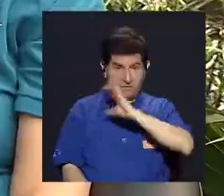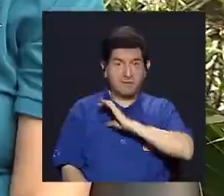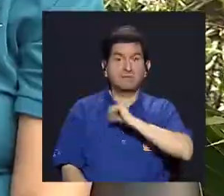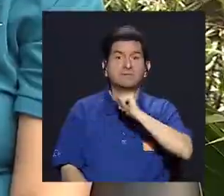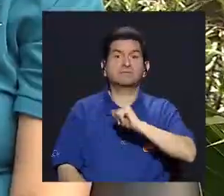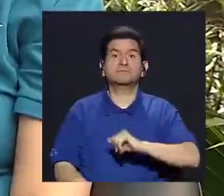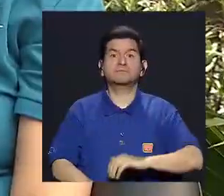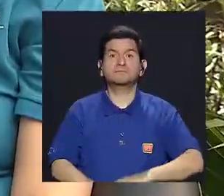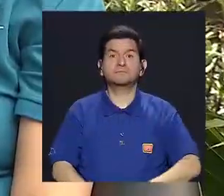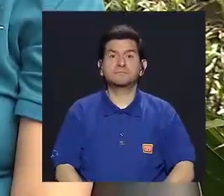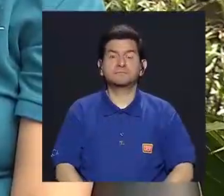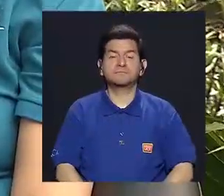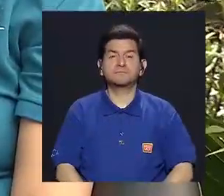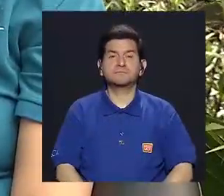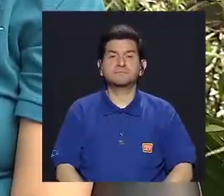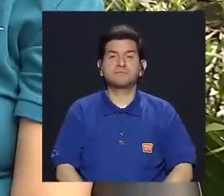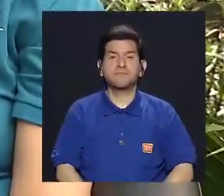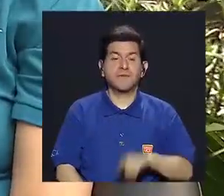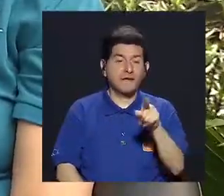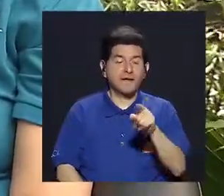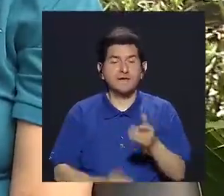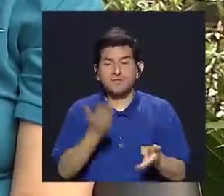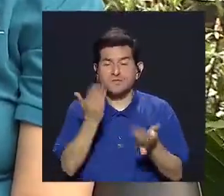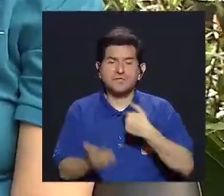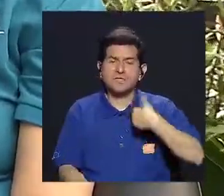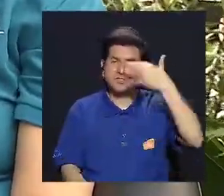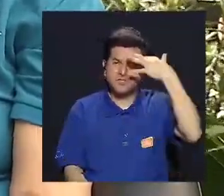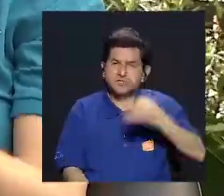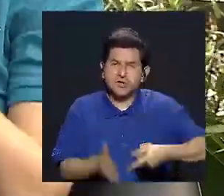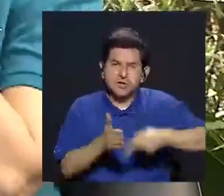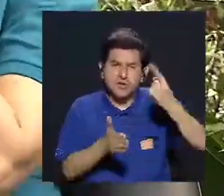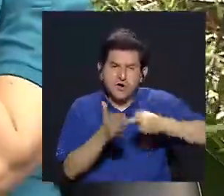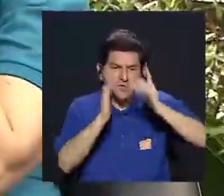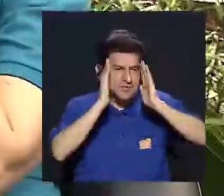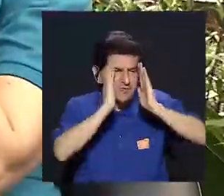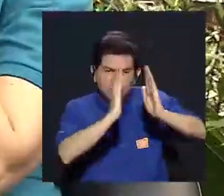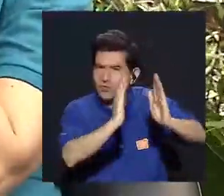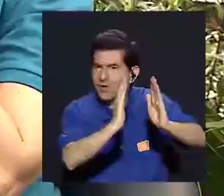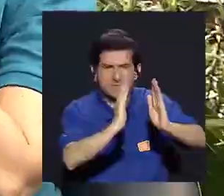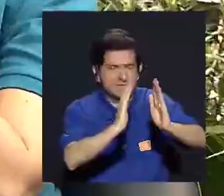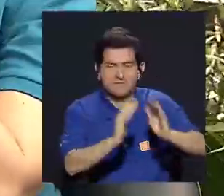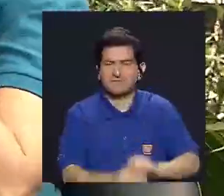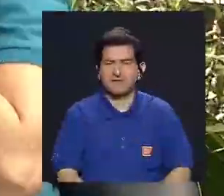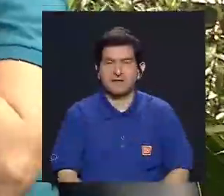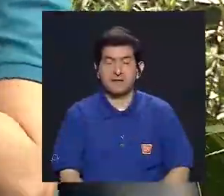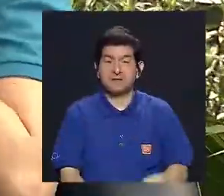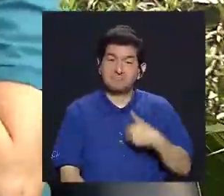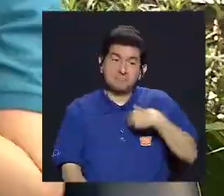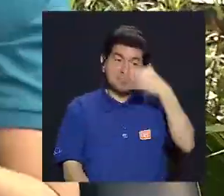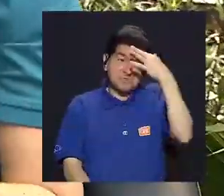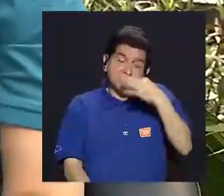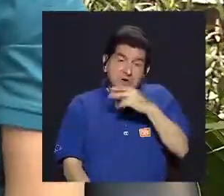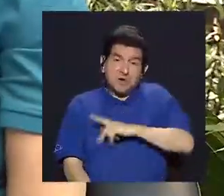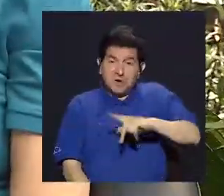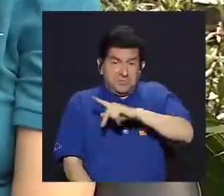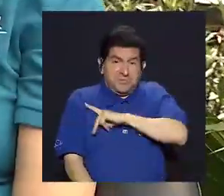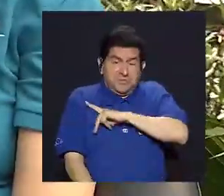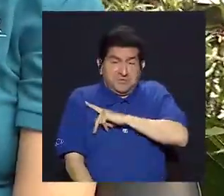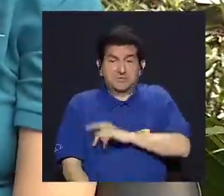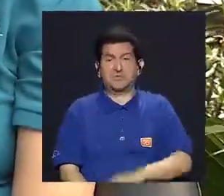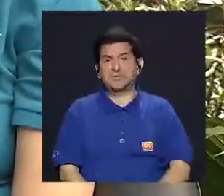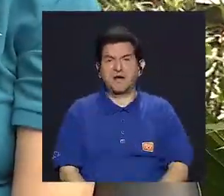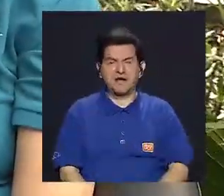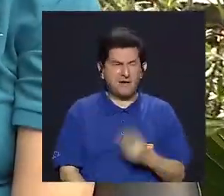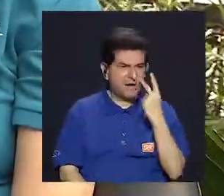del agua entonces esa es la parte que yo pienso que a veces se descuidó un poquito de hecho pienso yo en mi percepción por lo